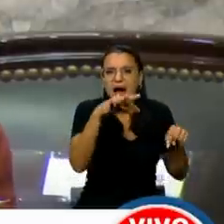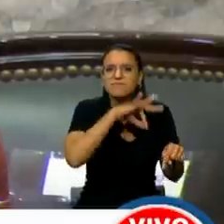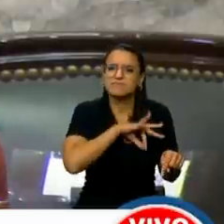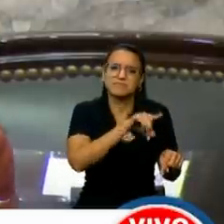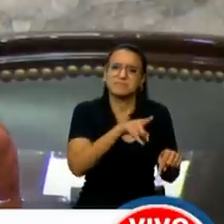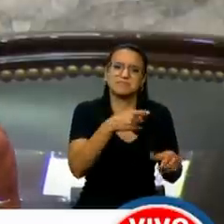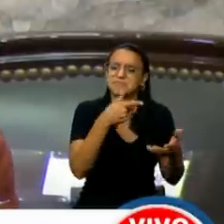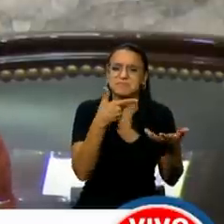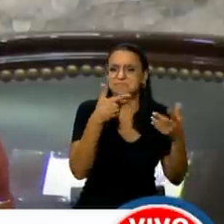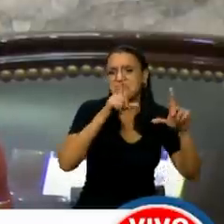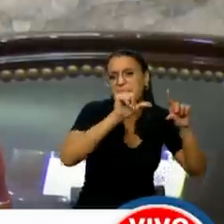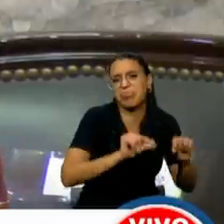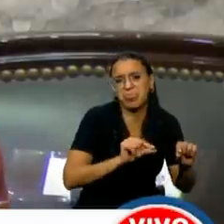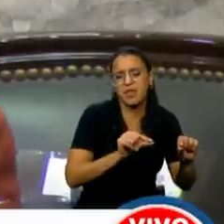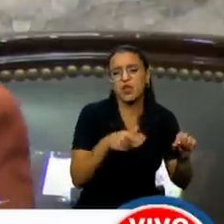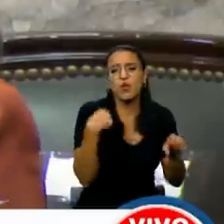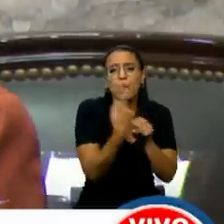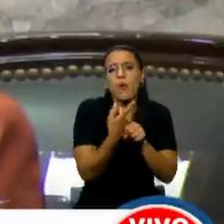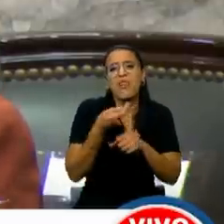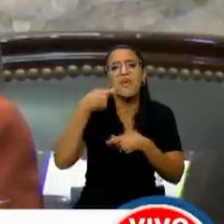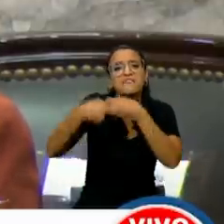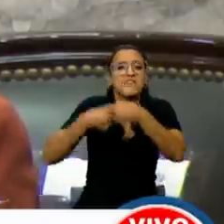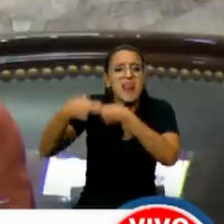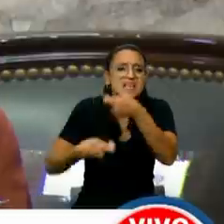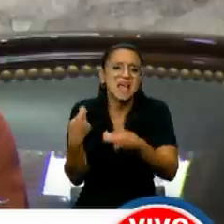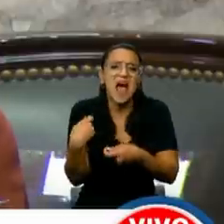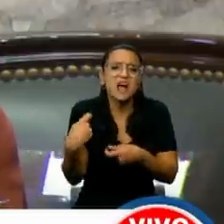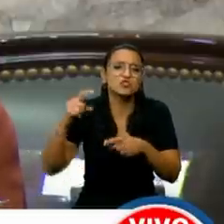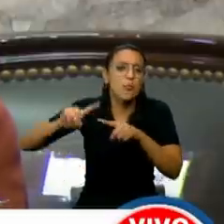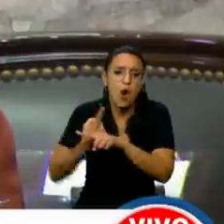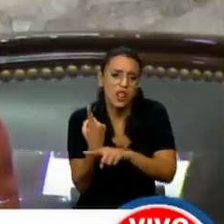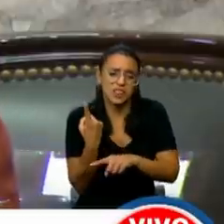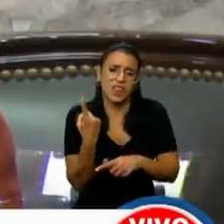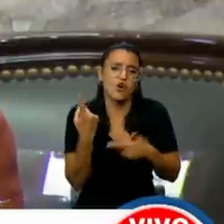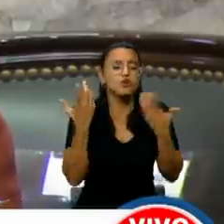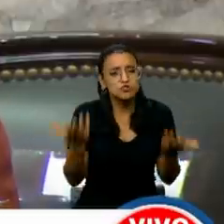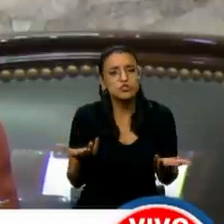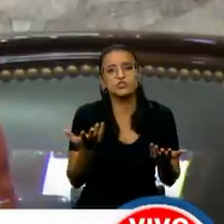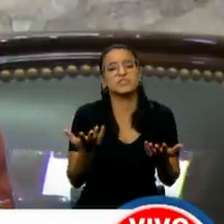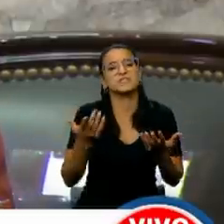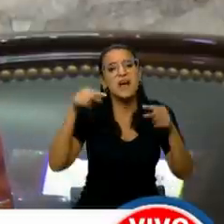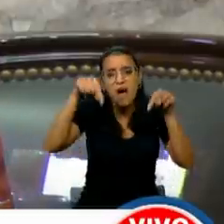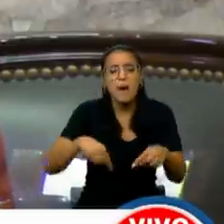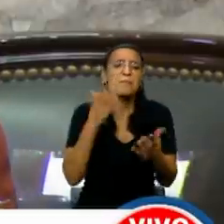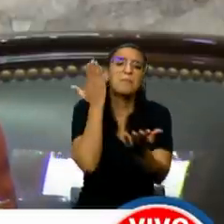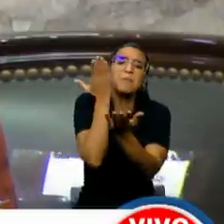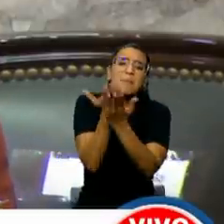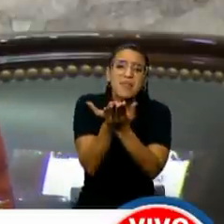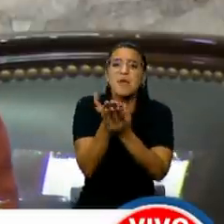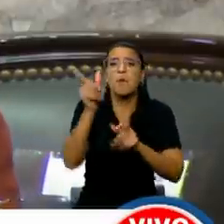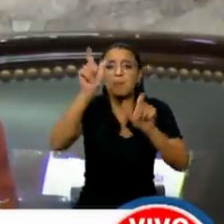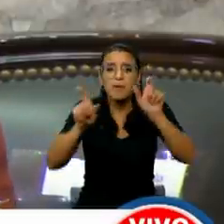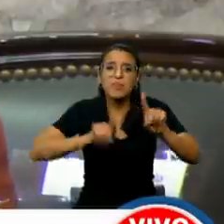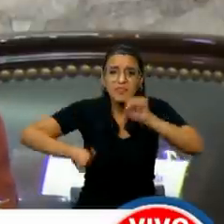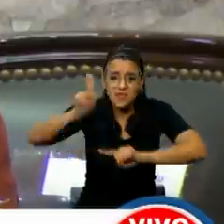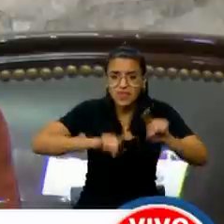depreciado para financiar el gasto político entonces de una vez por todas le pedimos a quienes dirigen